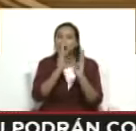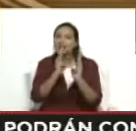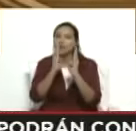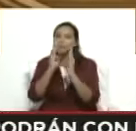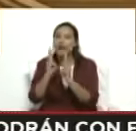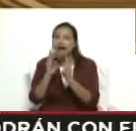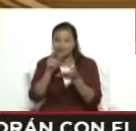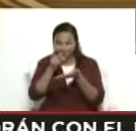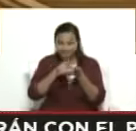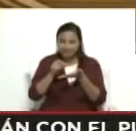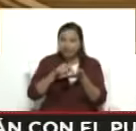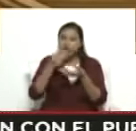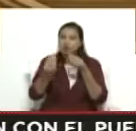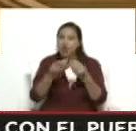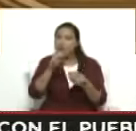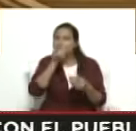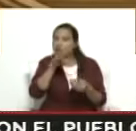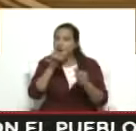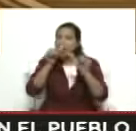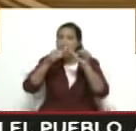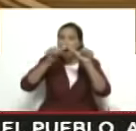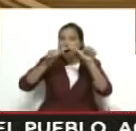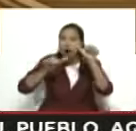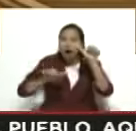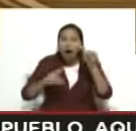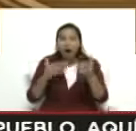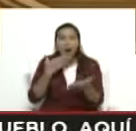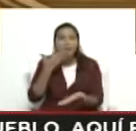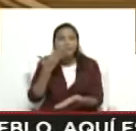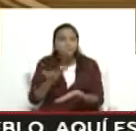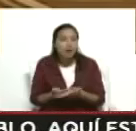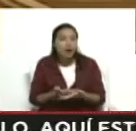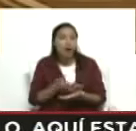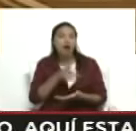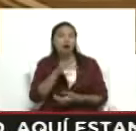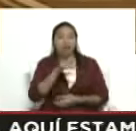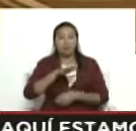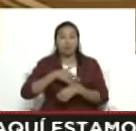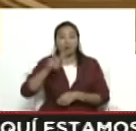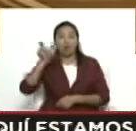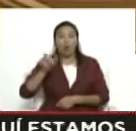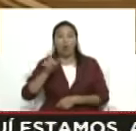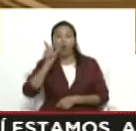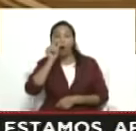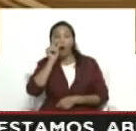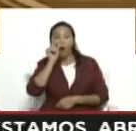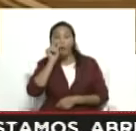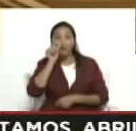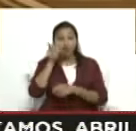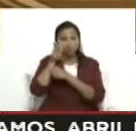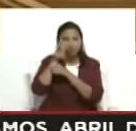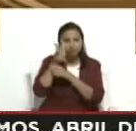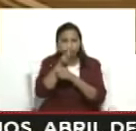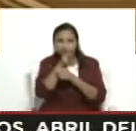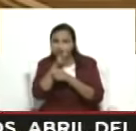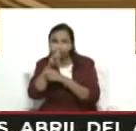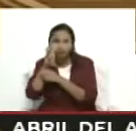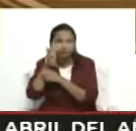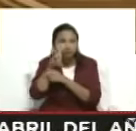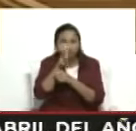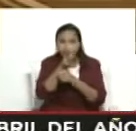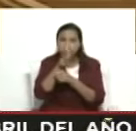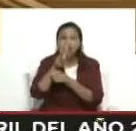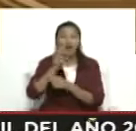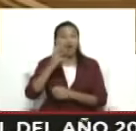recordando además cosas. El periodista que hizo el reportaje a los 3 días, Premio Príncipe de Asturias.